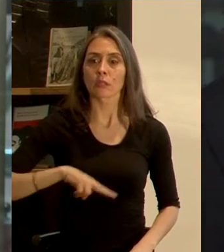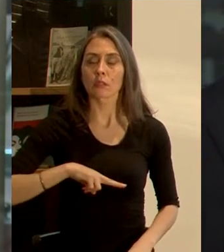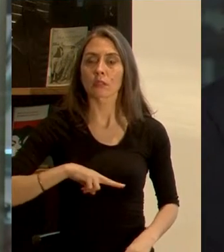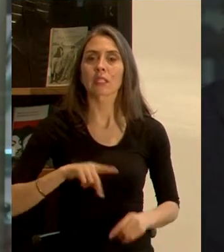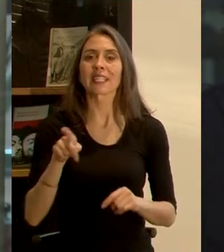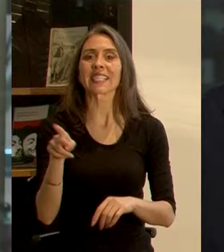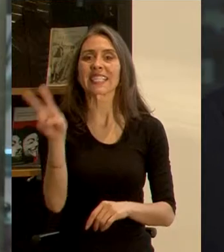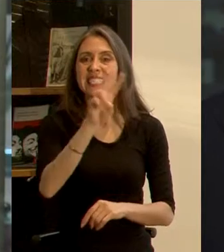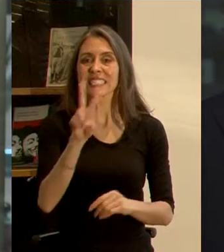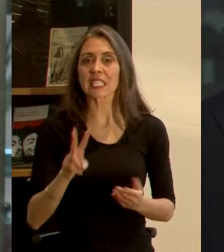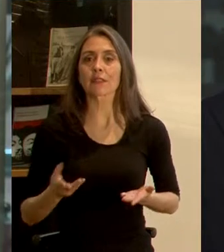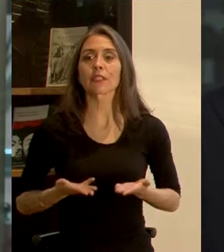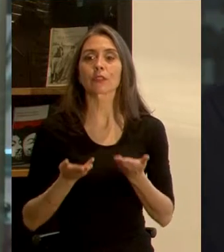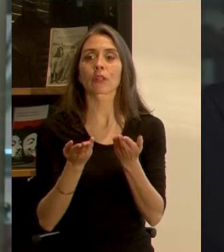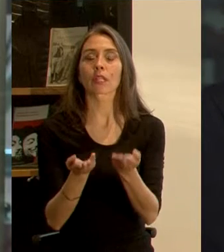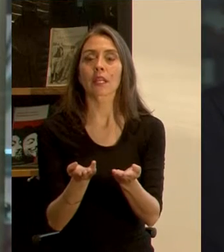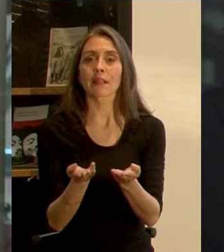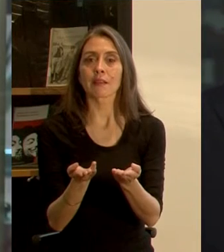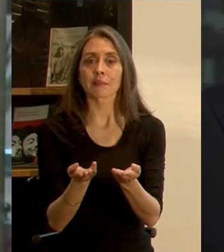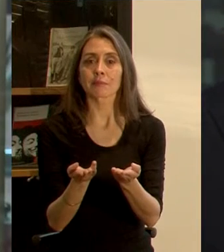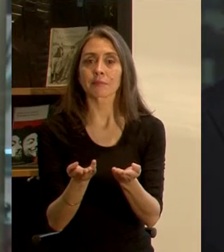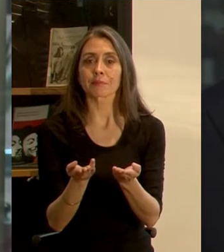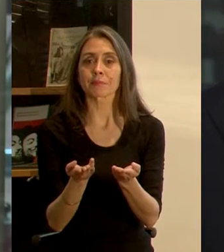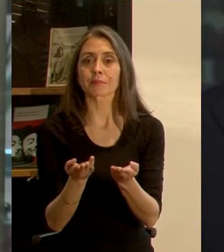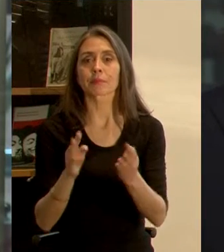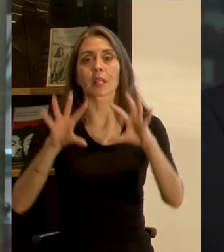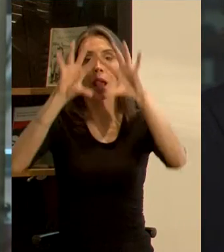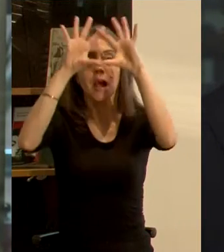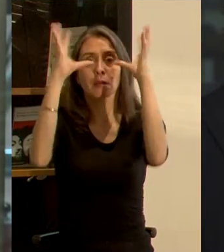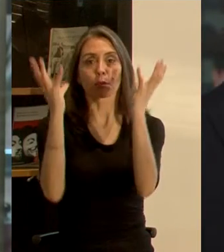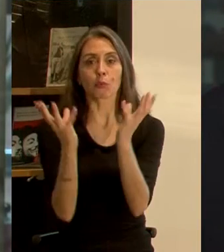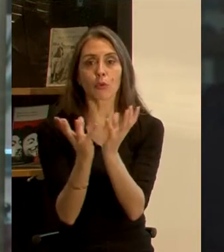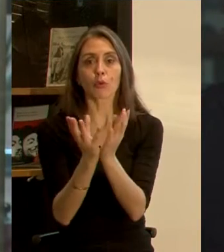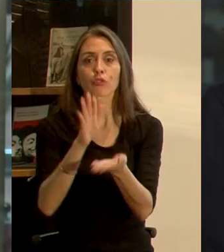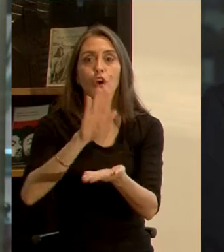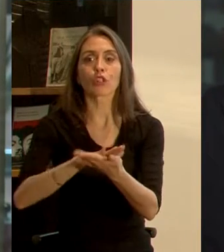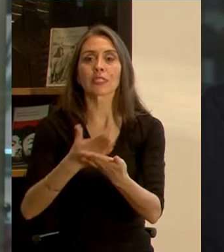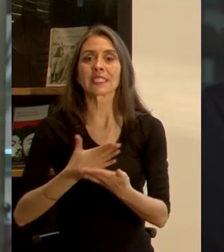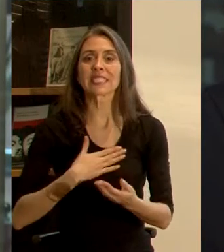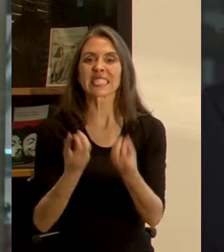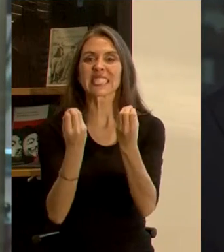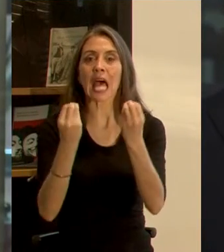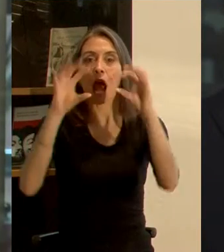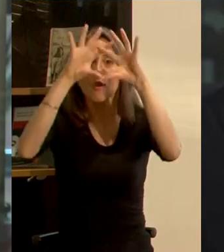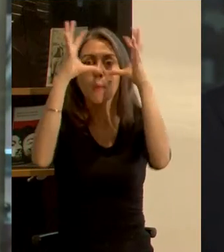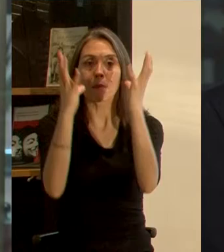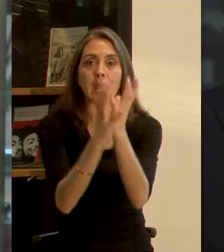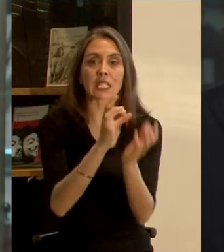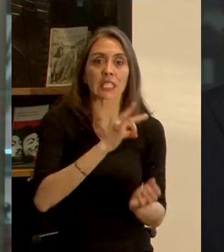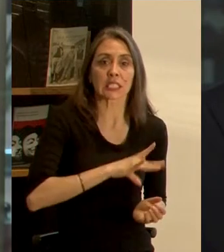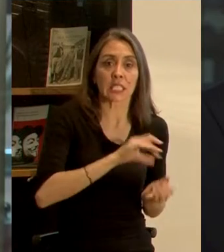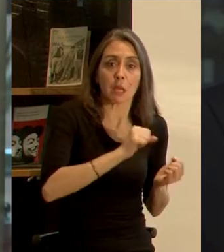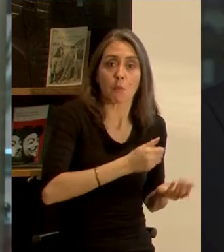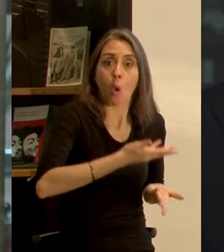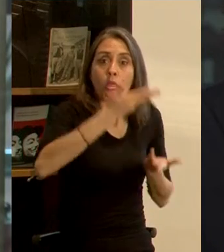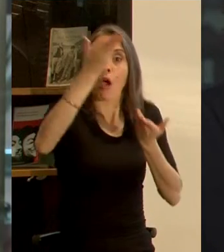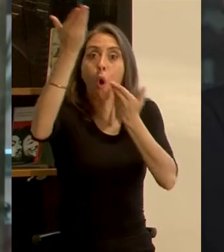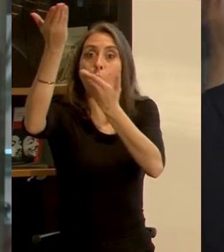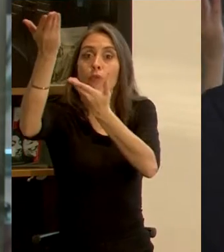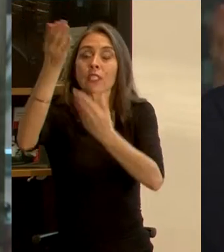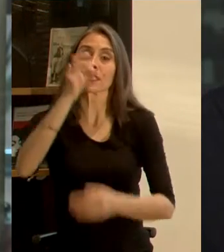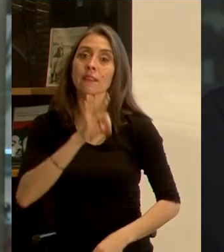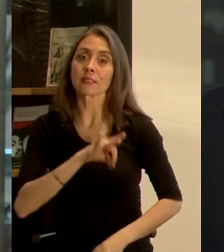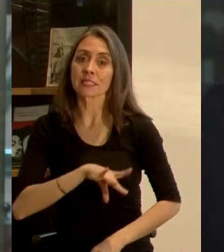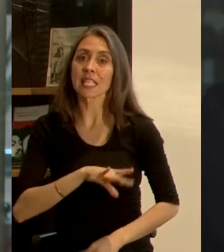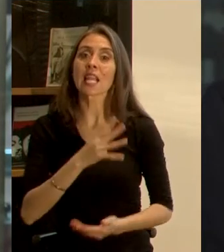el servicio que le podemos hacer al planeta, a la salud del planeta, desde Chile. Porque hoy día